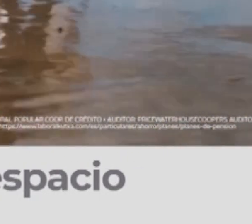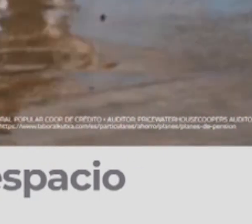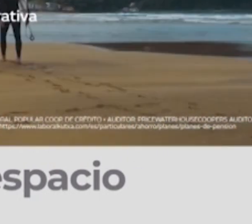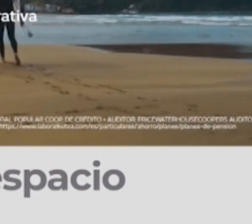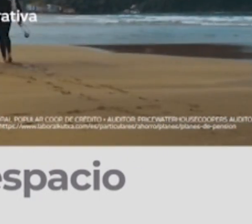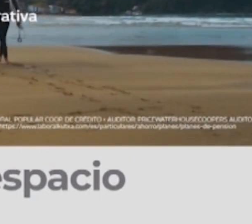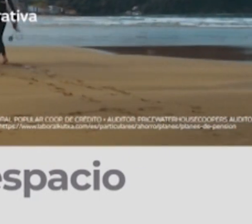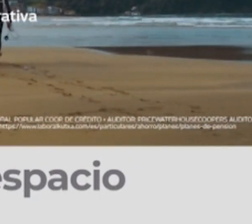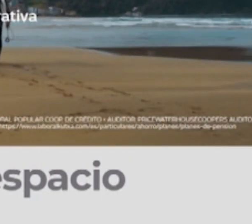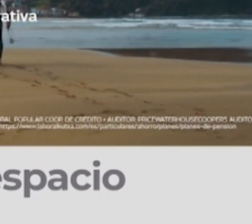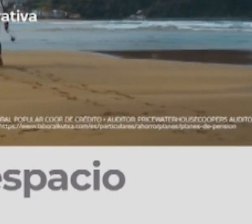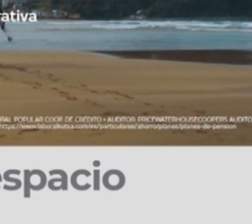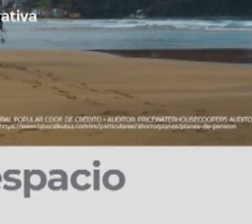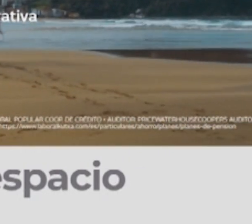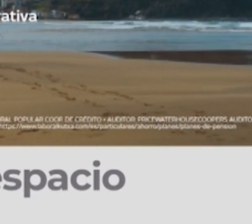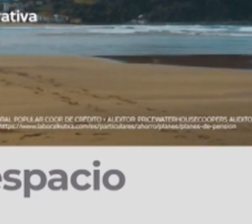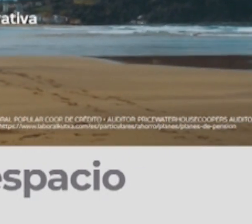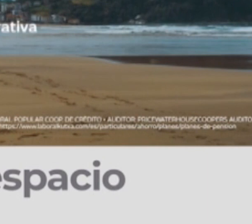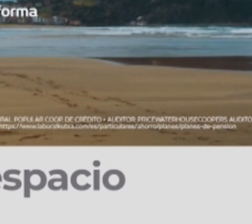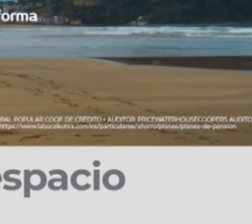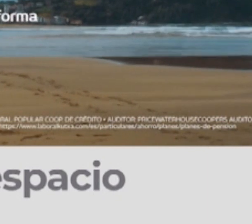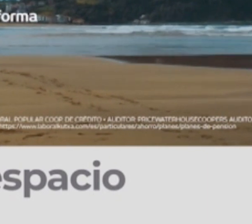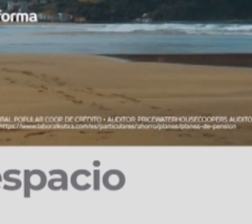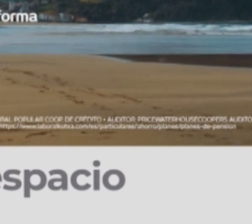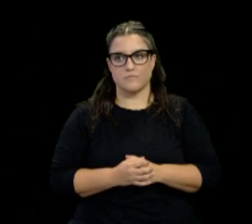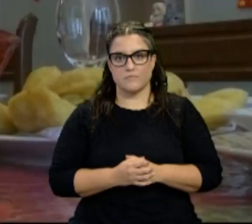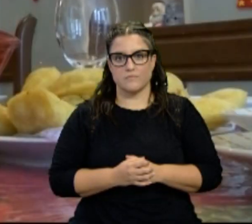acompañarte. Laboral Cucha, la banca cooperativa.